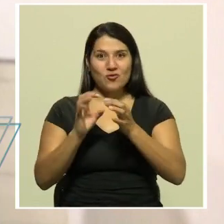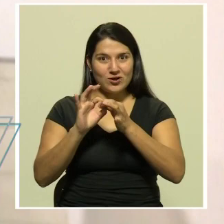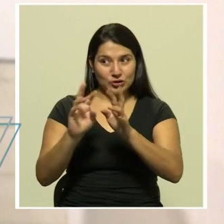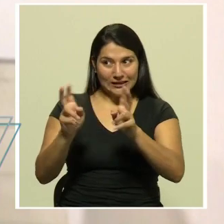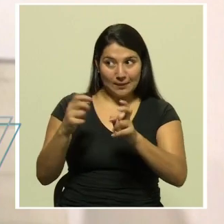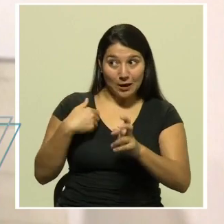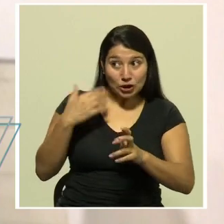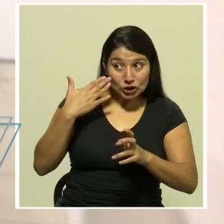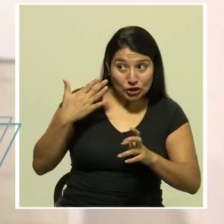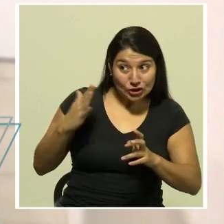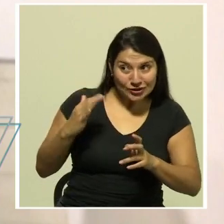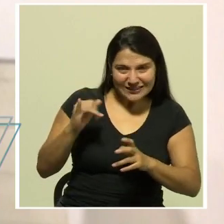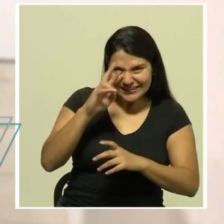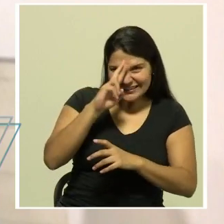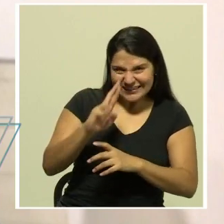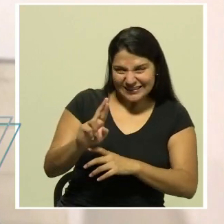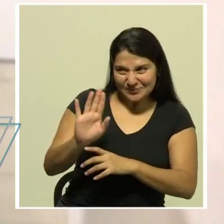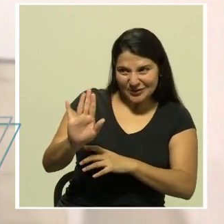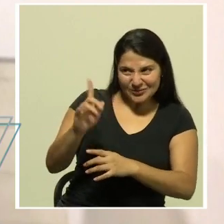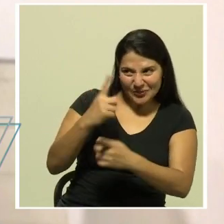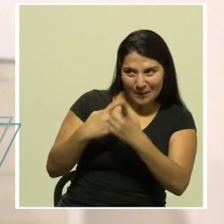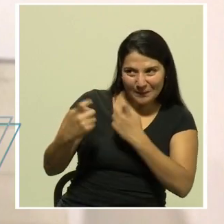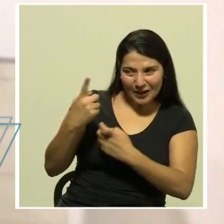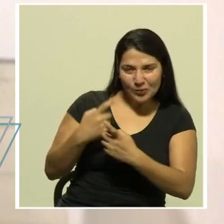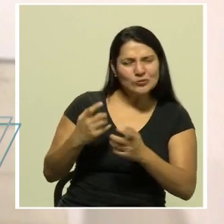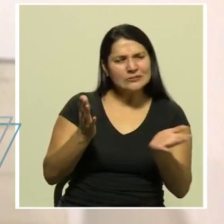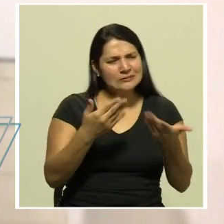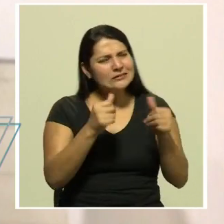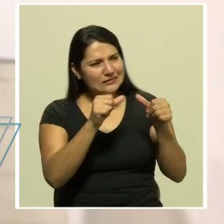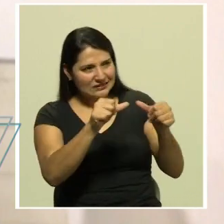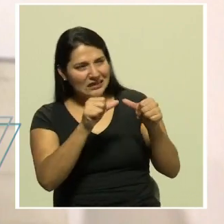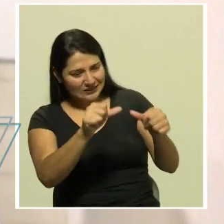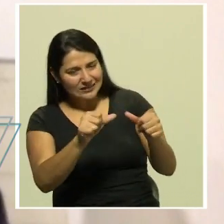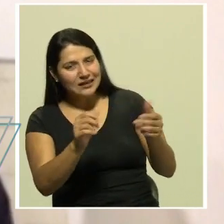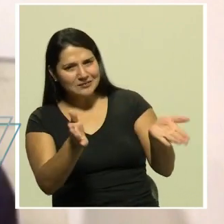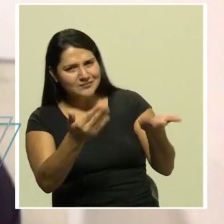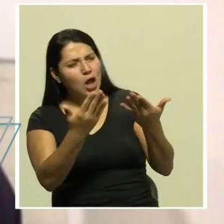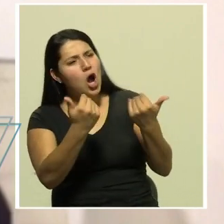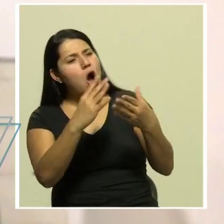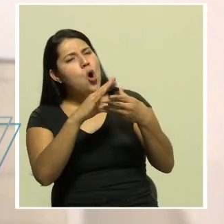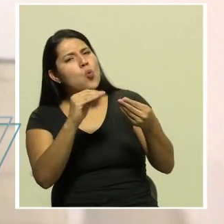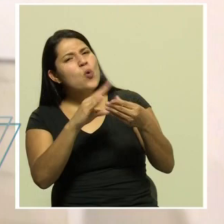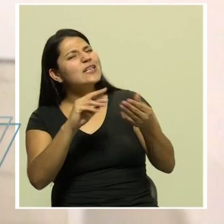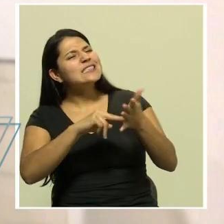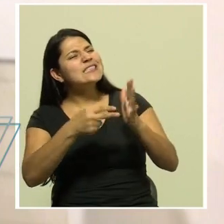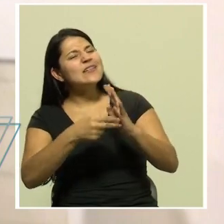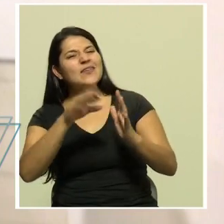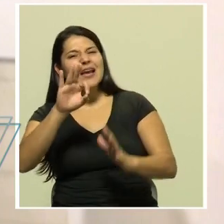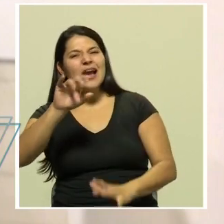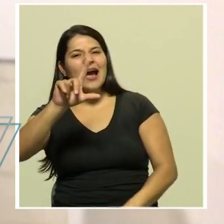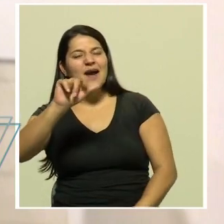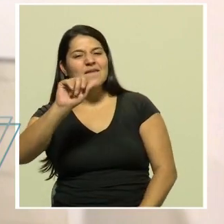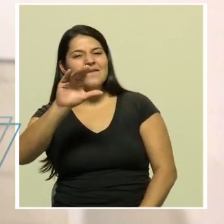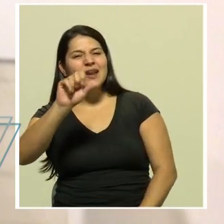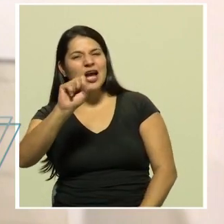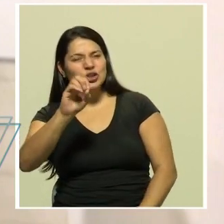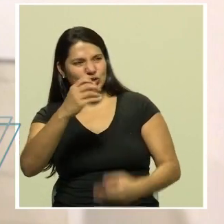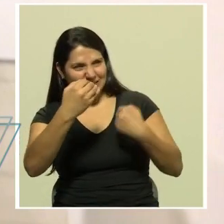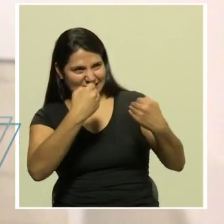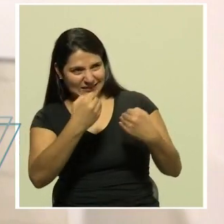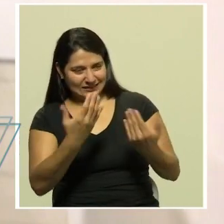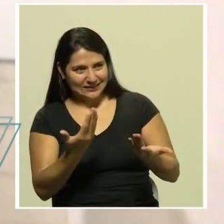si voy siguiendo las preguntas que me va señalando. Dele para adelante. Cuéntenos qué es Flaxo. Denos una pintura de